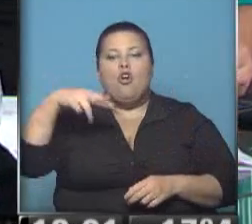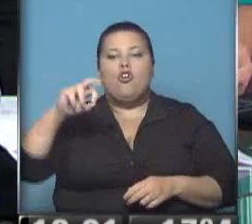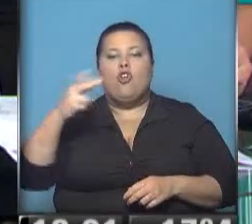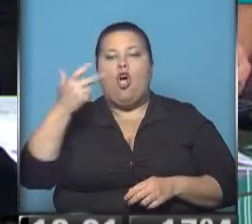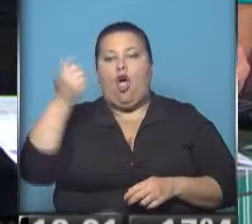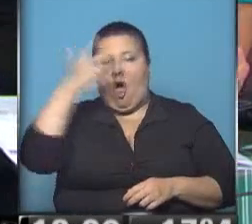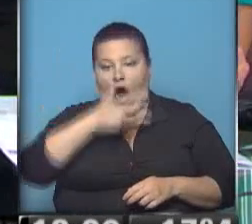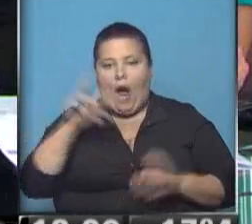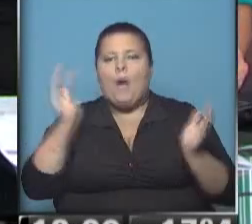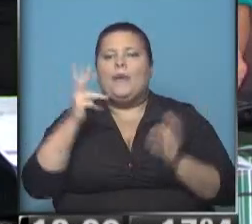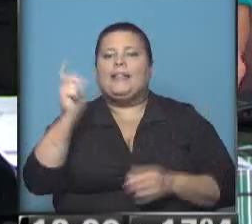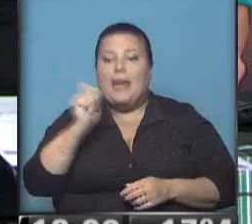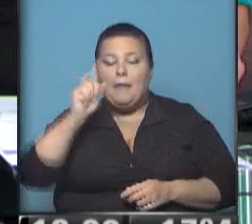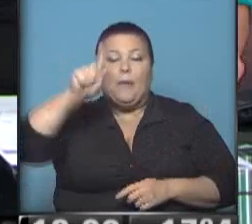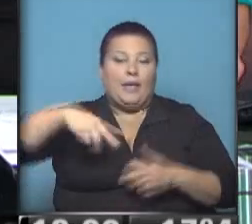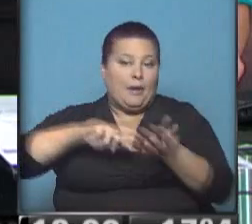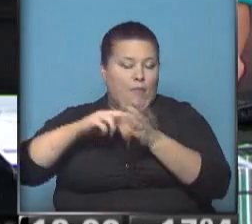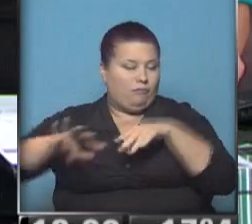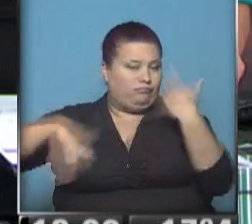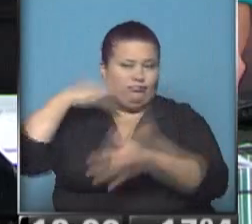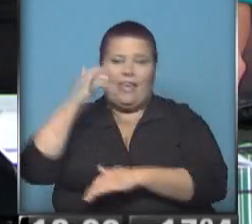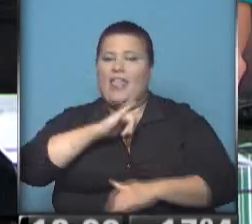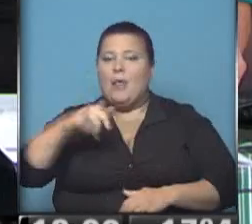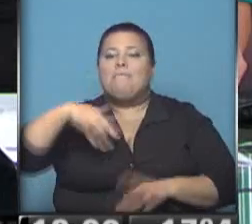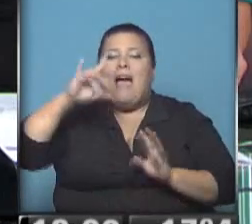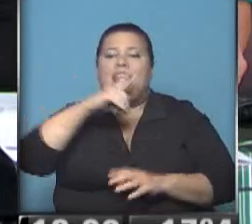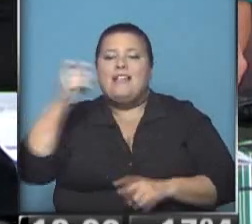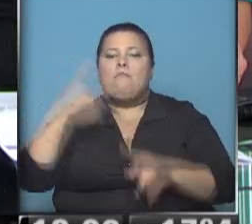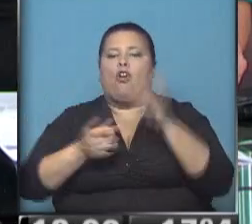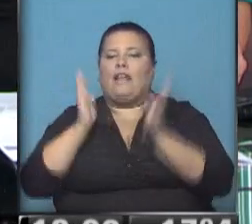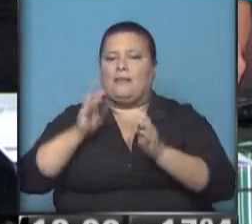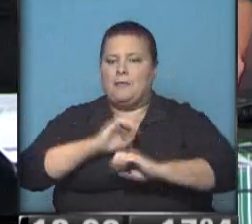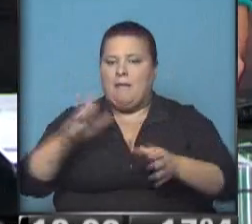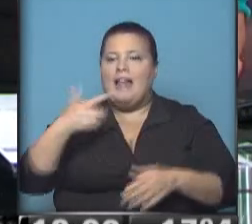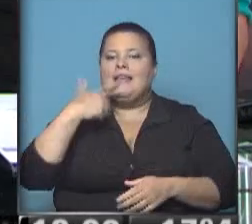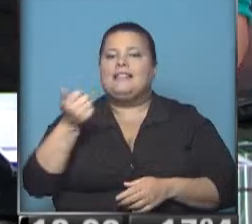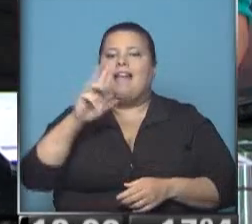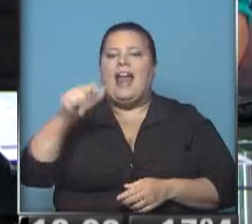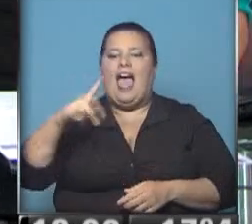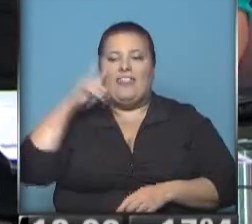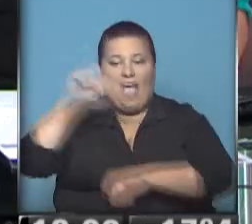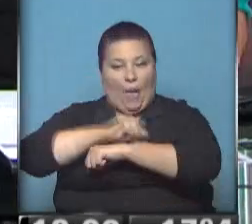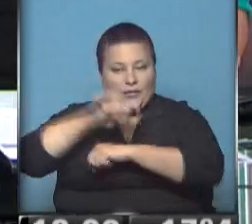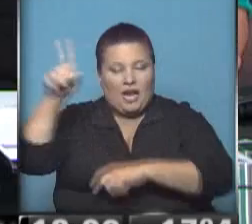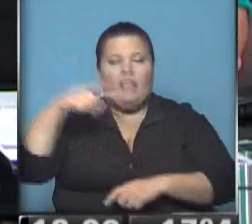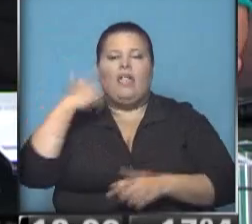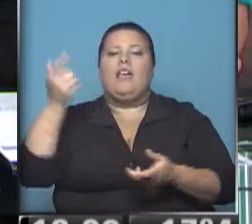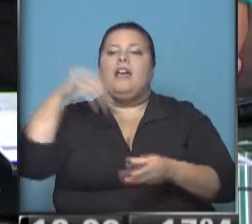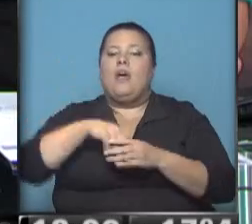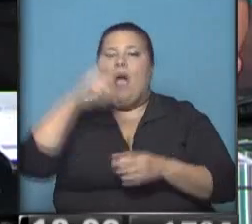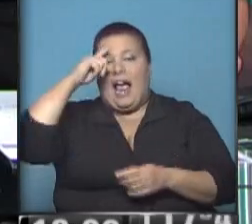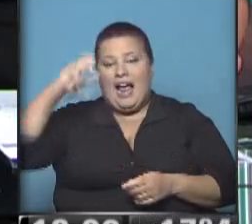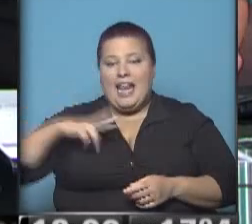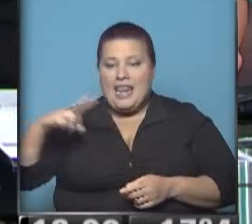de 3 meses, desencadenó una ola de denuncias, más de 100 por mala praxis en Sarandí. Mortalidad infantil, la involucrada es una